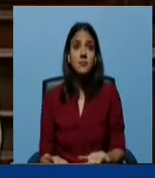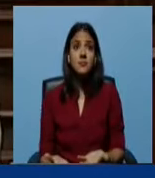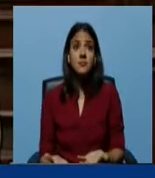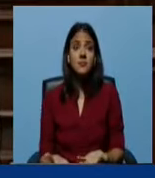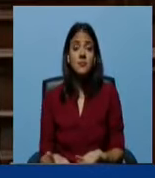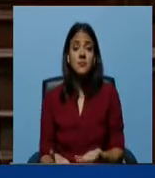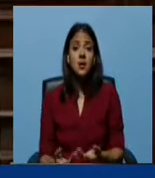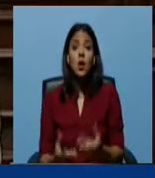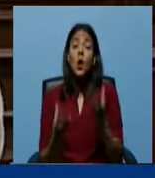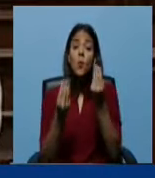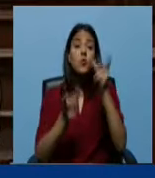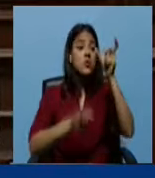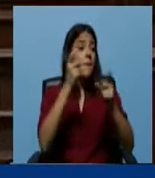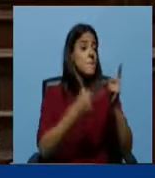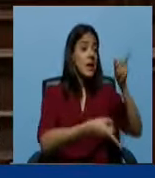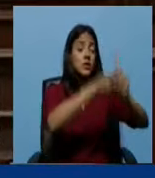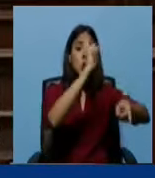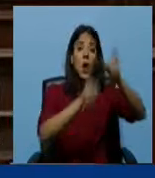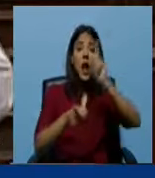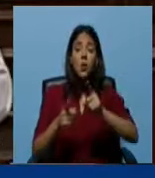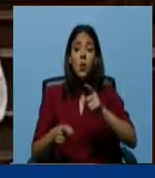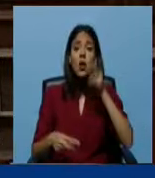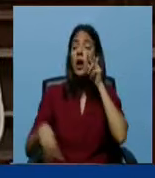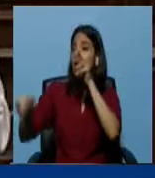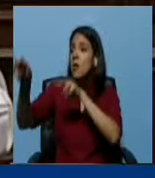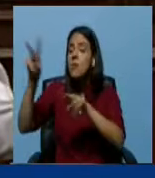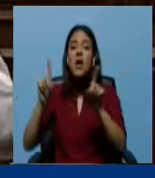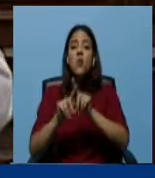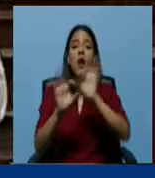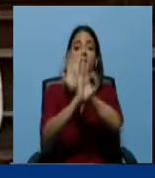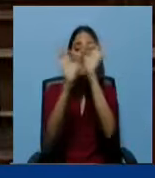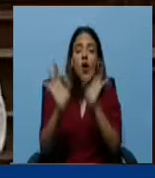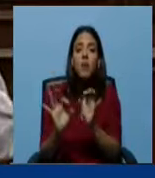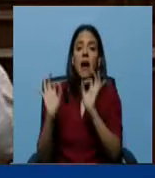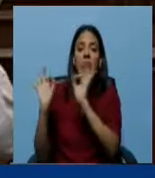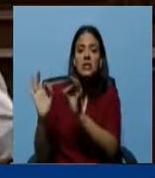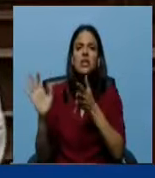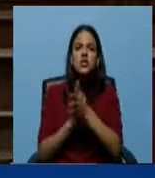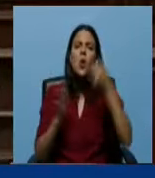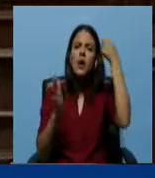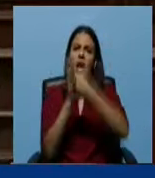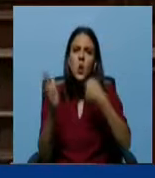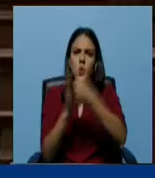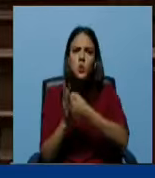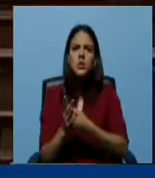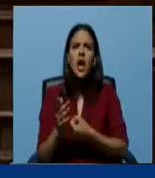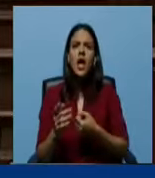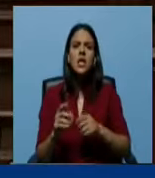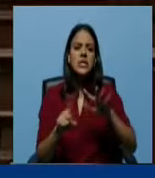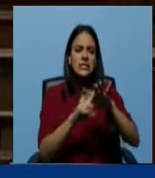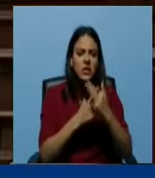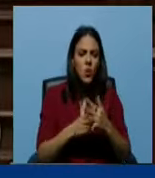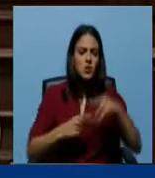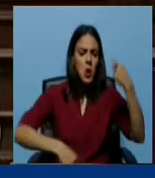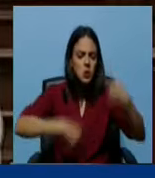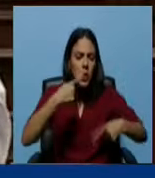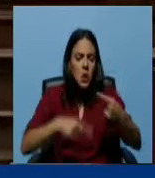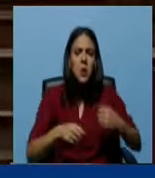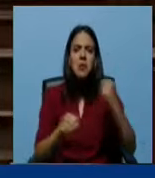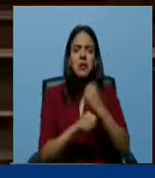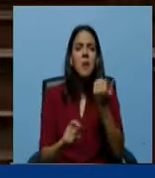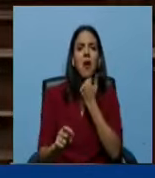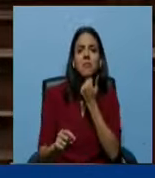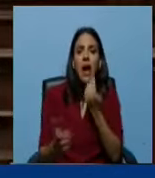Muchos de ustedes inclusive seguramente habrán visto cosas así en las luchas que han tenido que dar. Le han